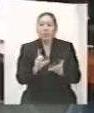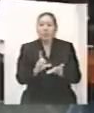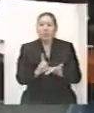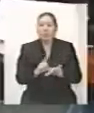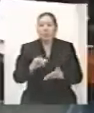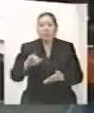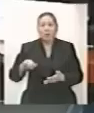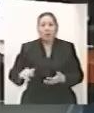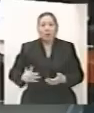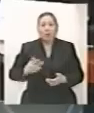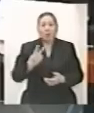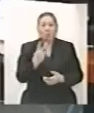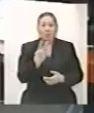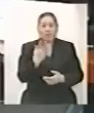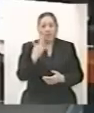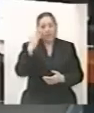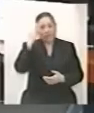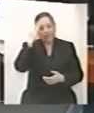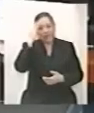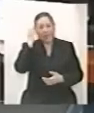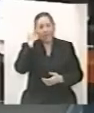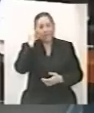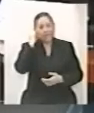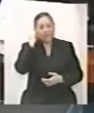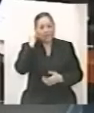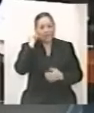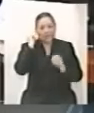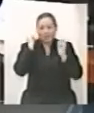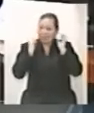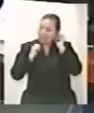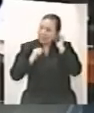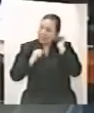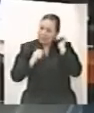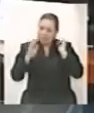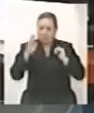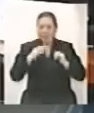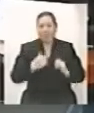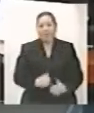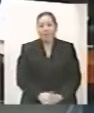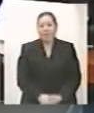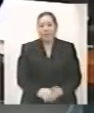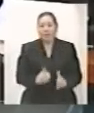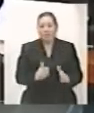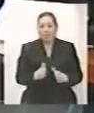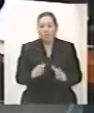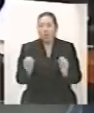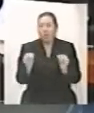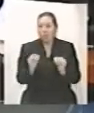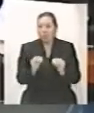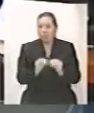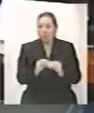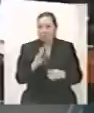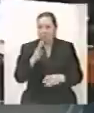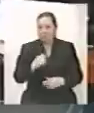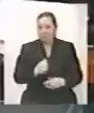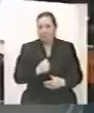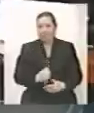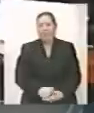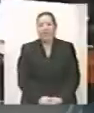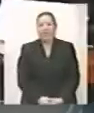Junín de 25 días, que es un ejercicio militar, de operaciones conjuntas, son operaciones